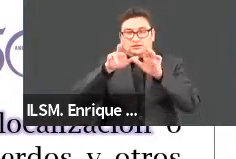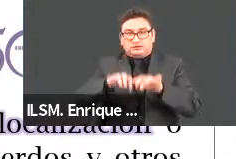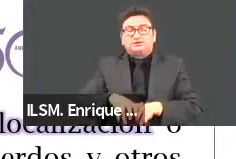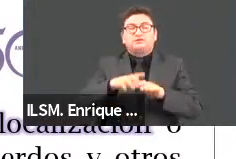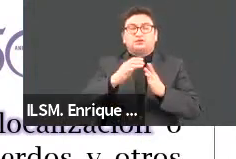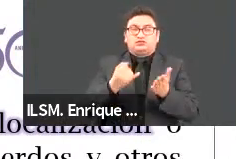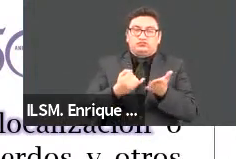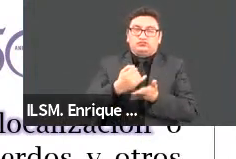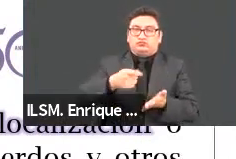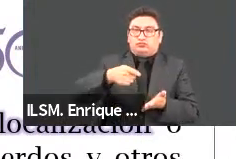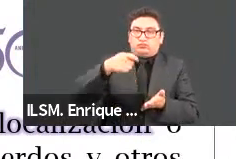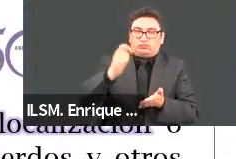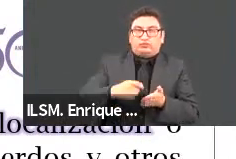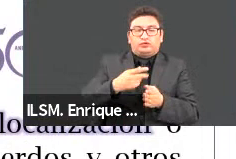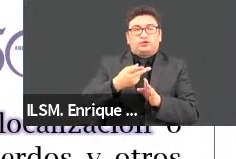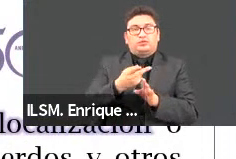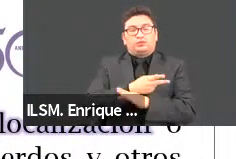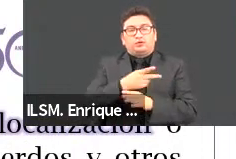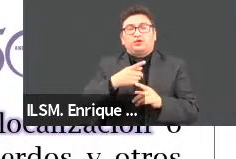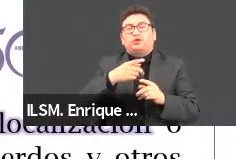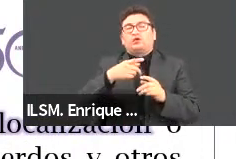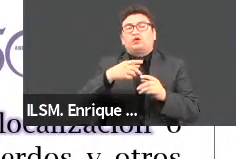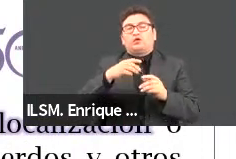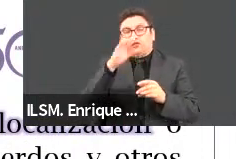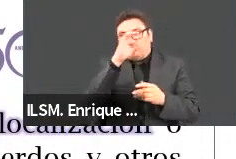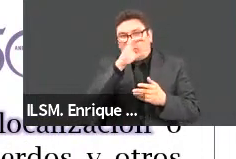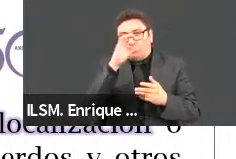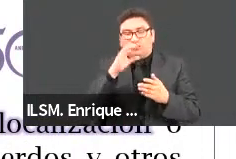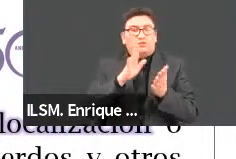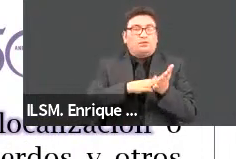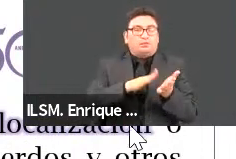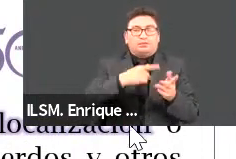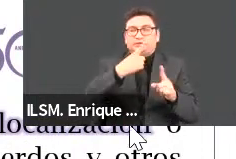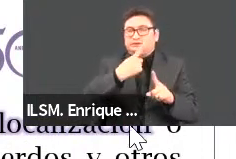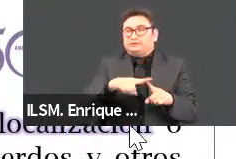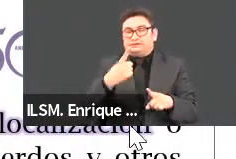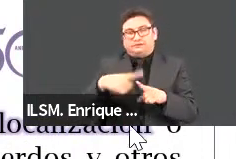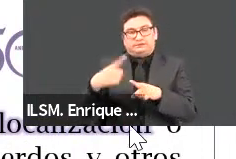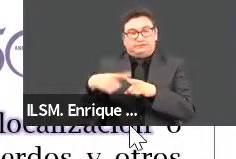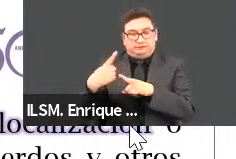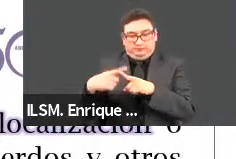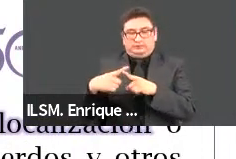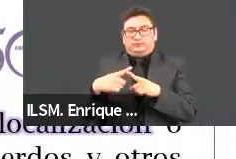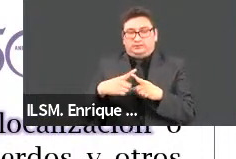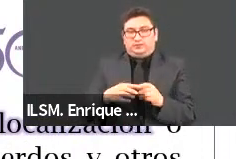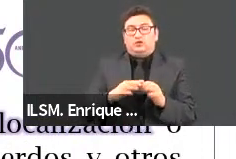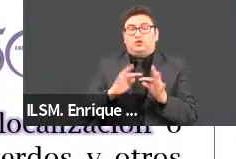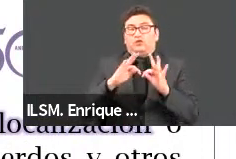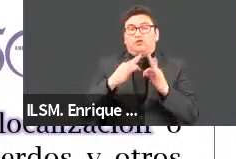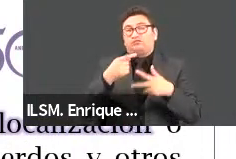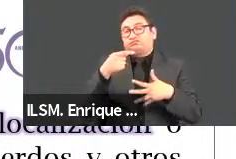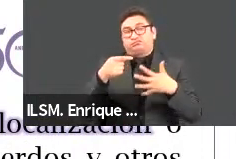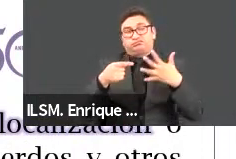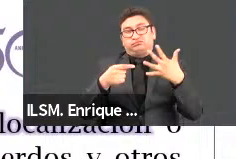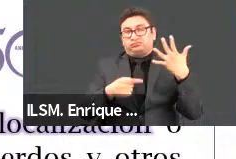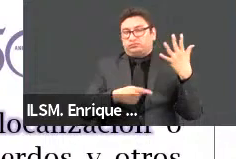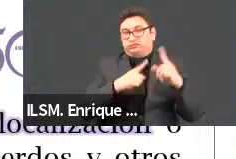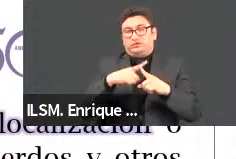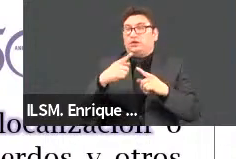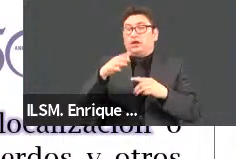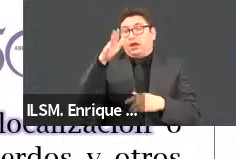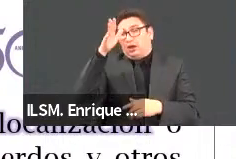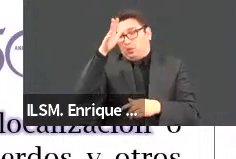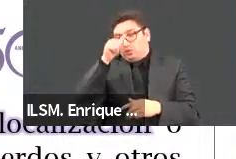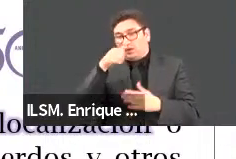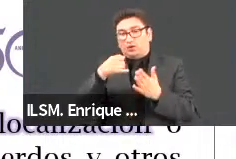sentencias, votos, documentos, etcétera, ¿sí? Cualquier tipo de acuerdo,